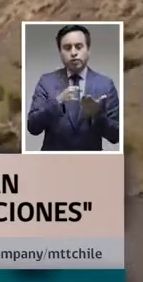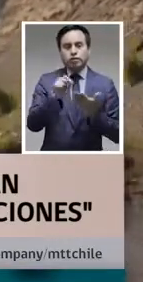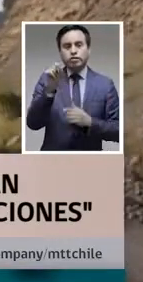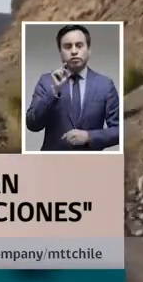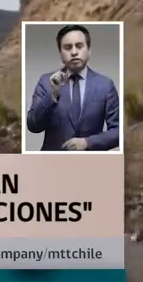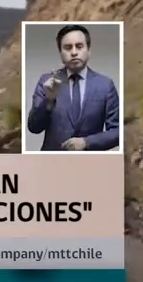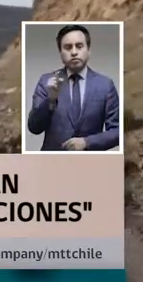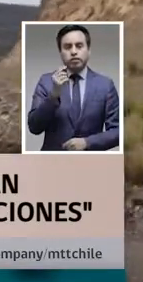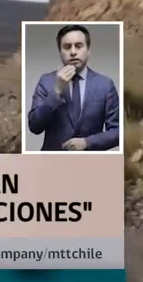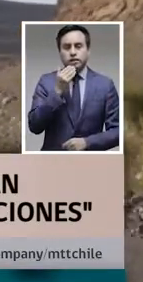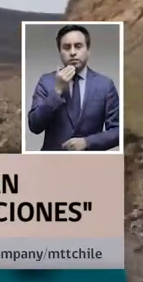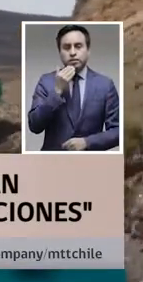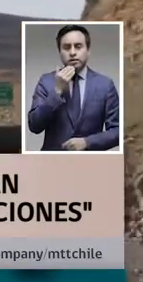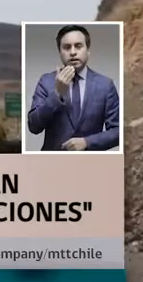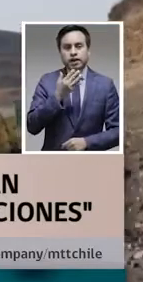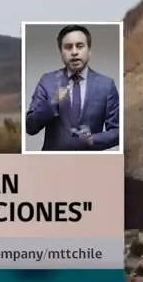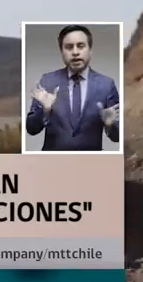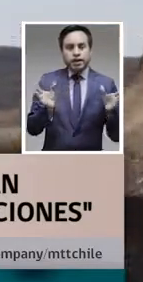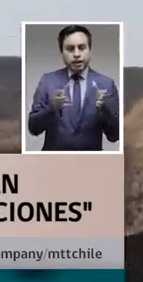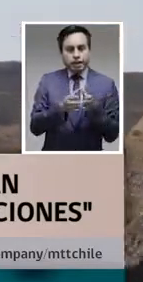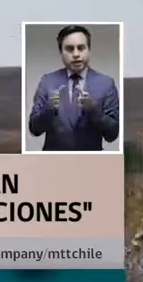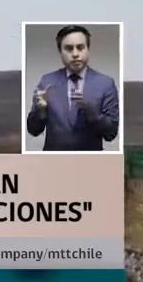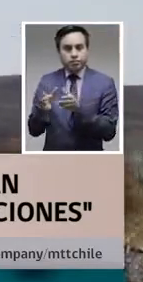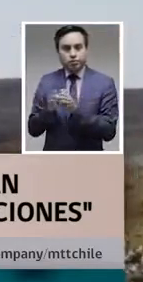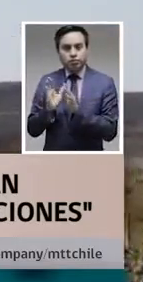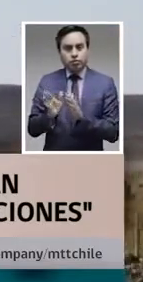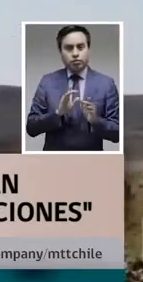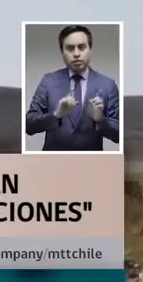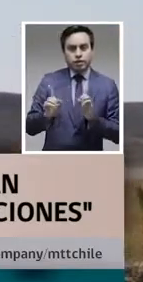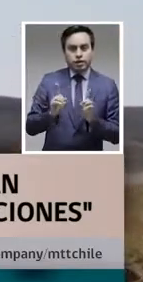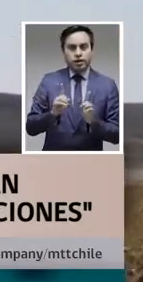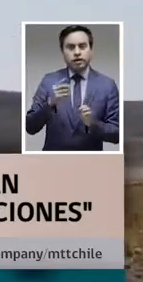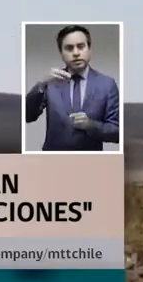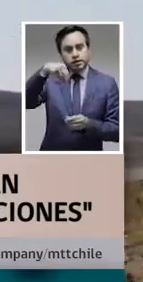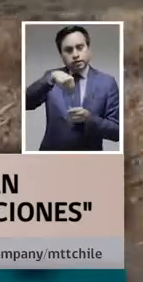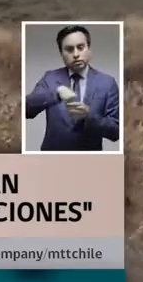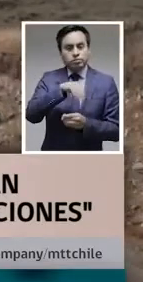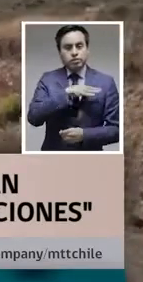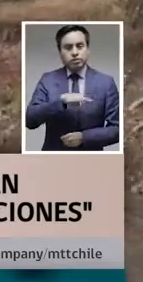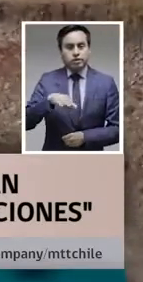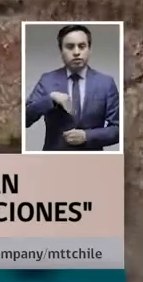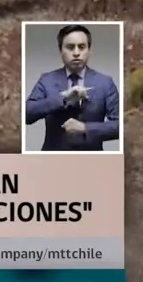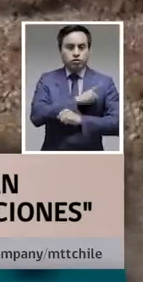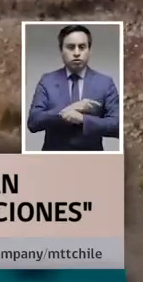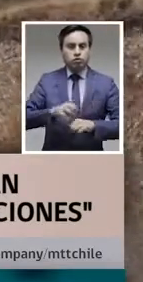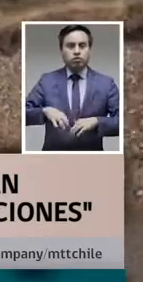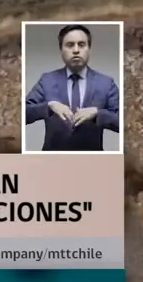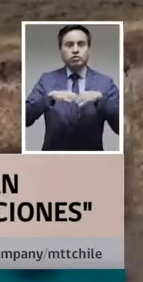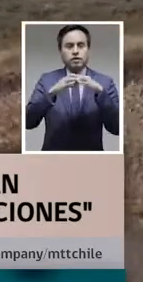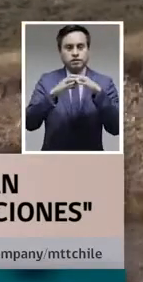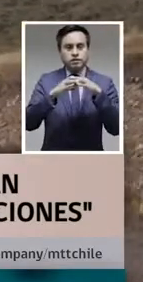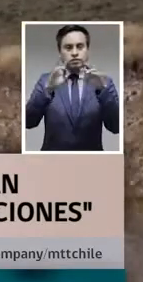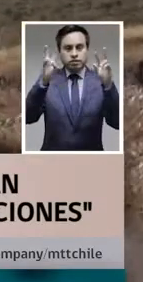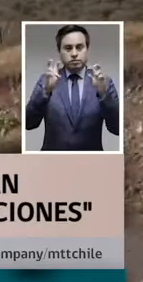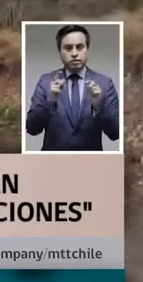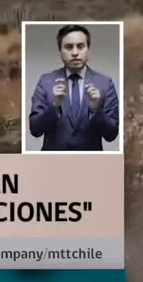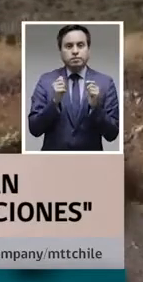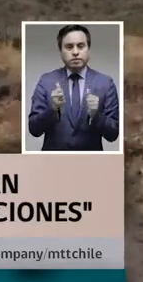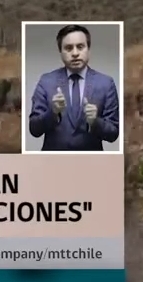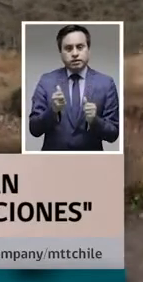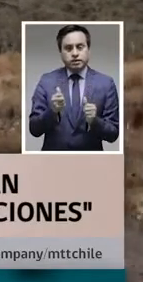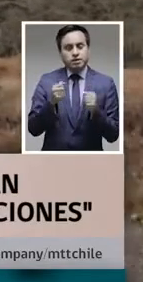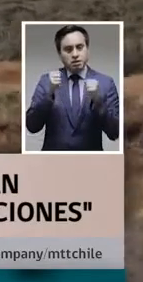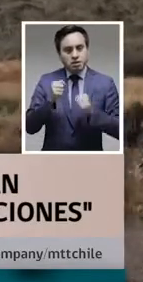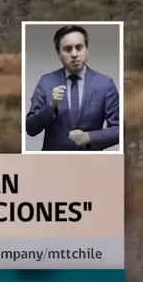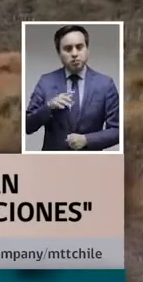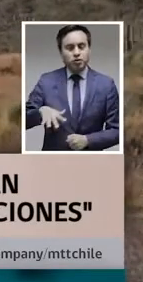eso también es que nuestro equipo de logística dentro del ministerio se ha fortalecido con especialistas para